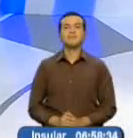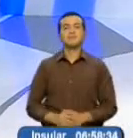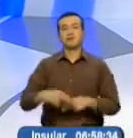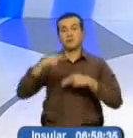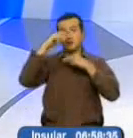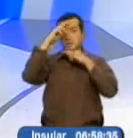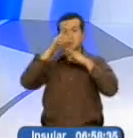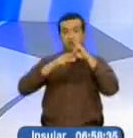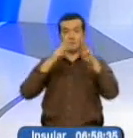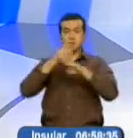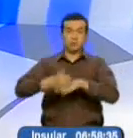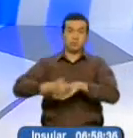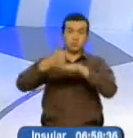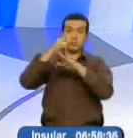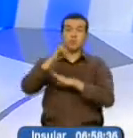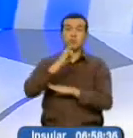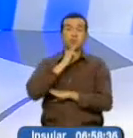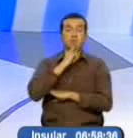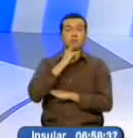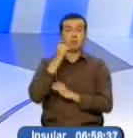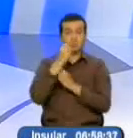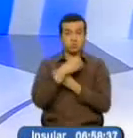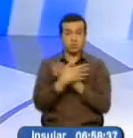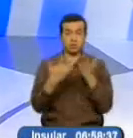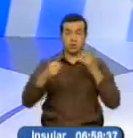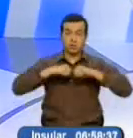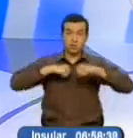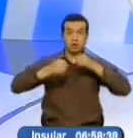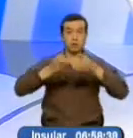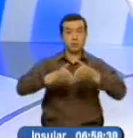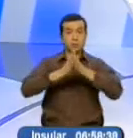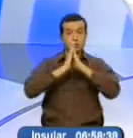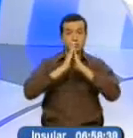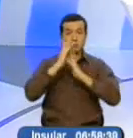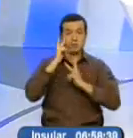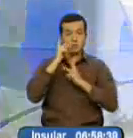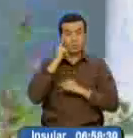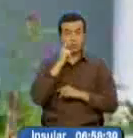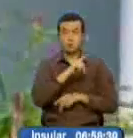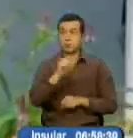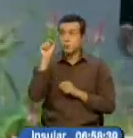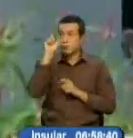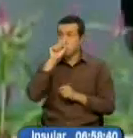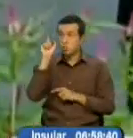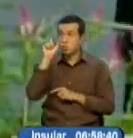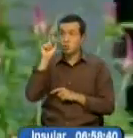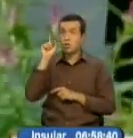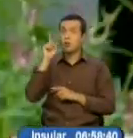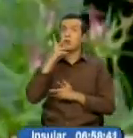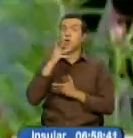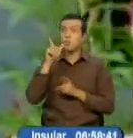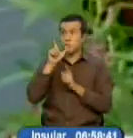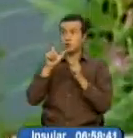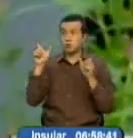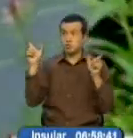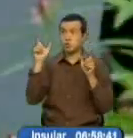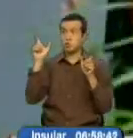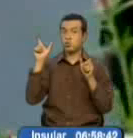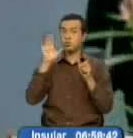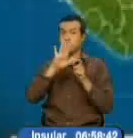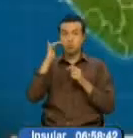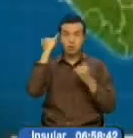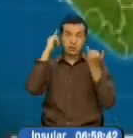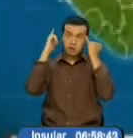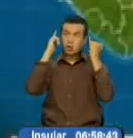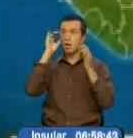Noticias del mundo. La Corte Suprema de Estados Unidos admitió a trámite la solicitud de veto migratorio y permitir la entrada en vigencia de algunas partes de su